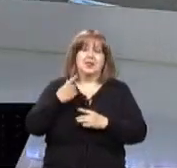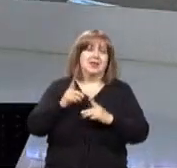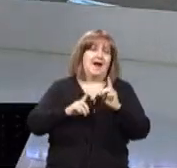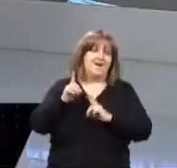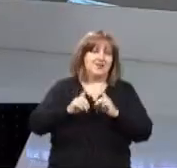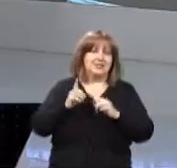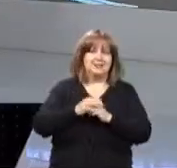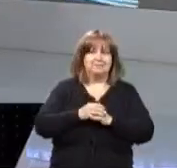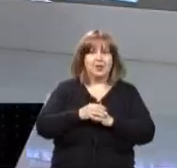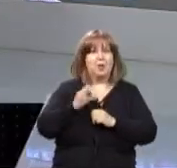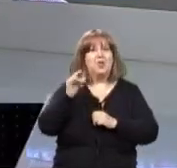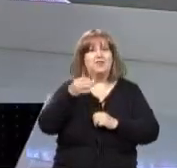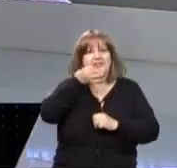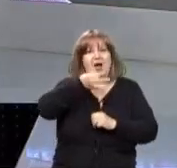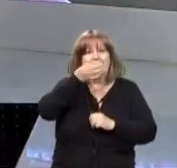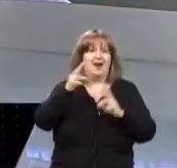un perfil bajo, ¿no?